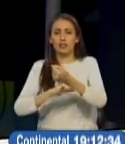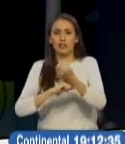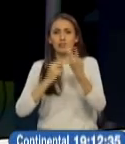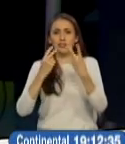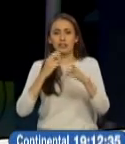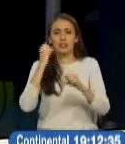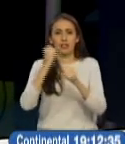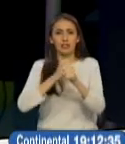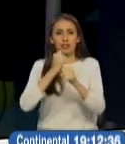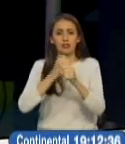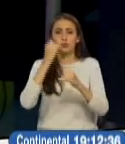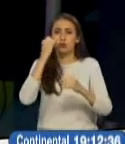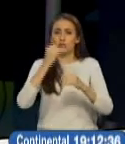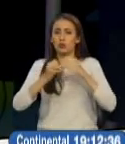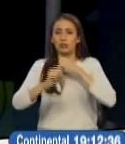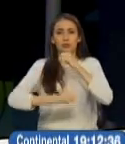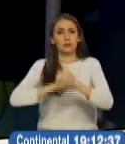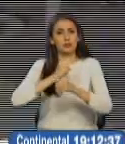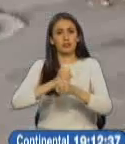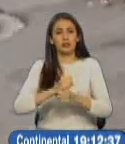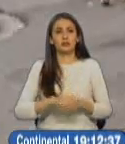en los últimos años.